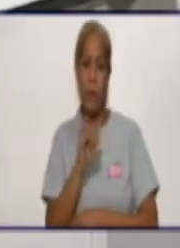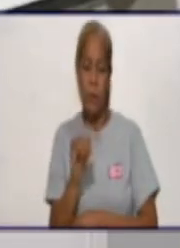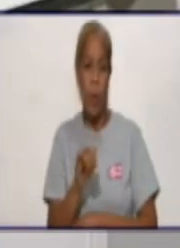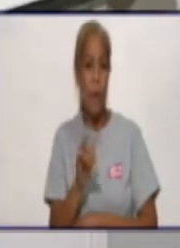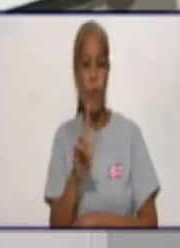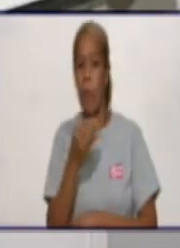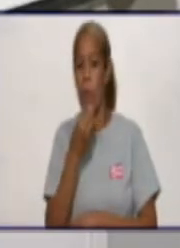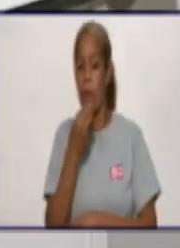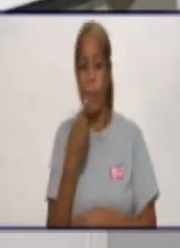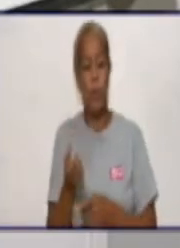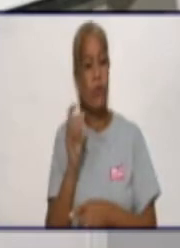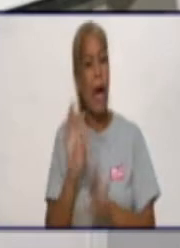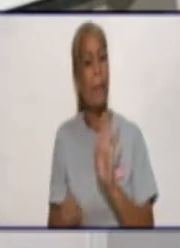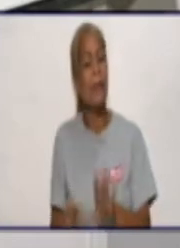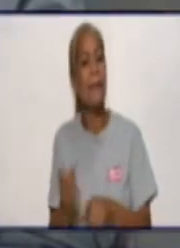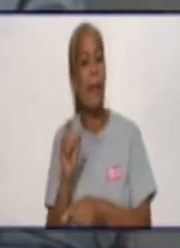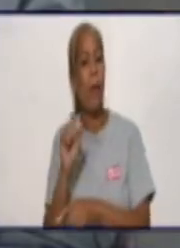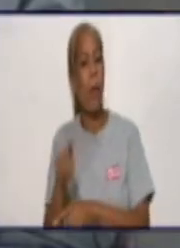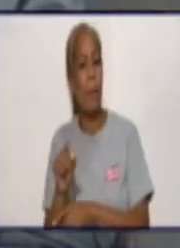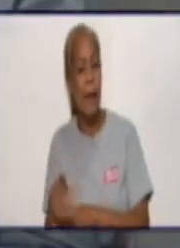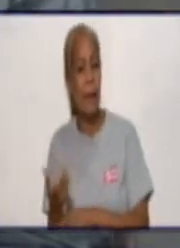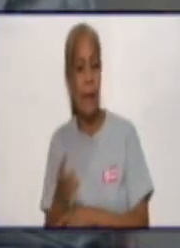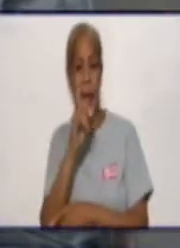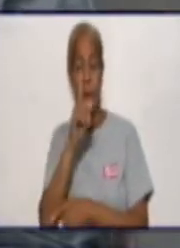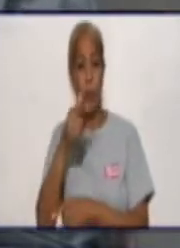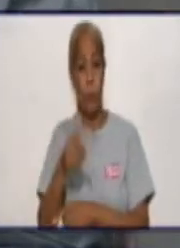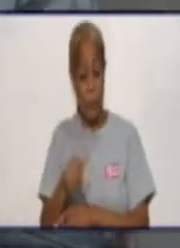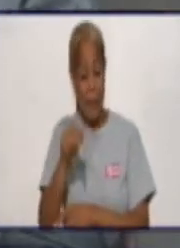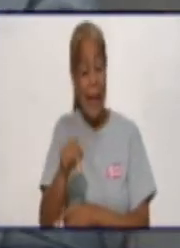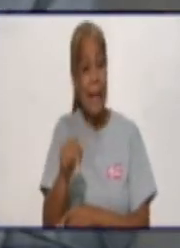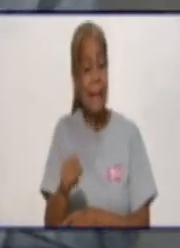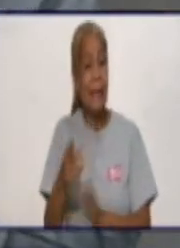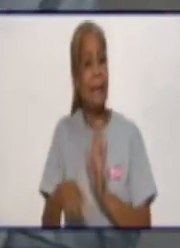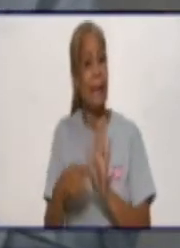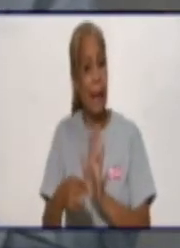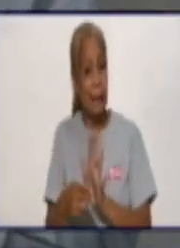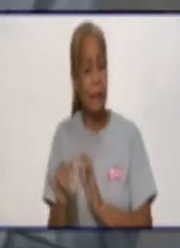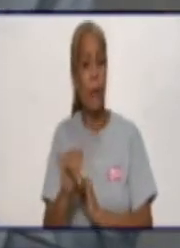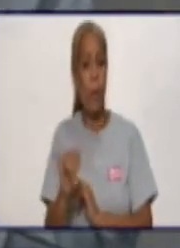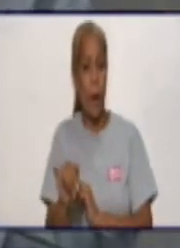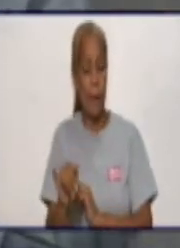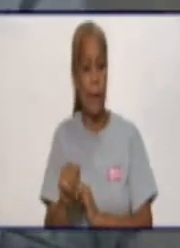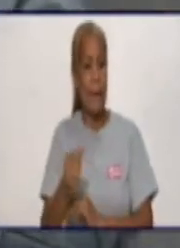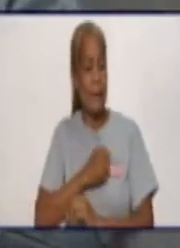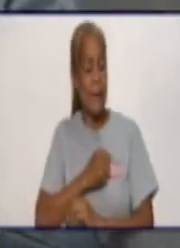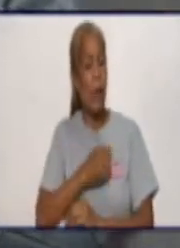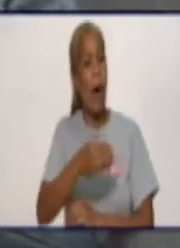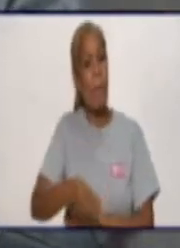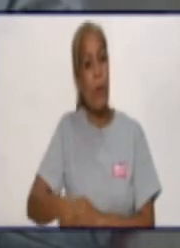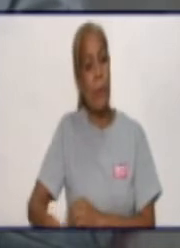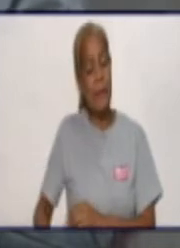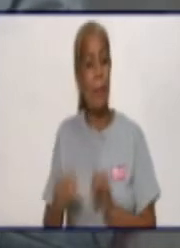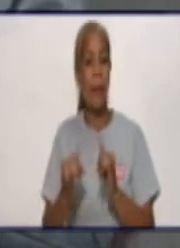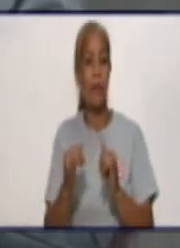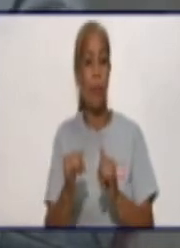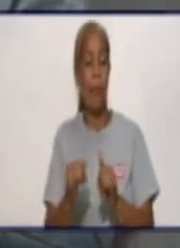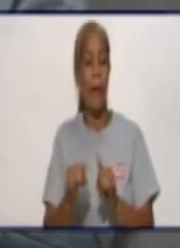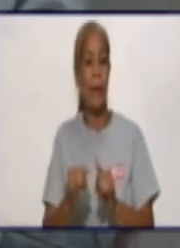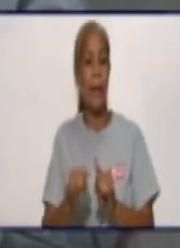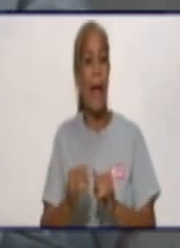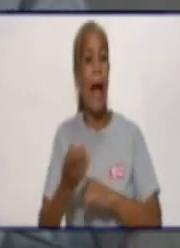tren que le está hablando que podía haber comenzado el primero de noviembre y aprovechó la oportunidad para también informarle a nuestro pueblo que hemos tenido un